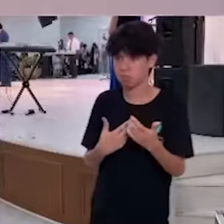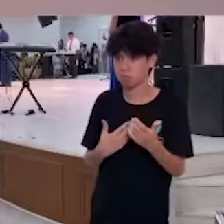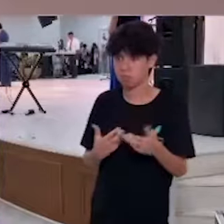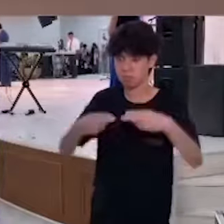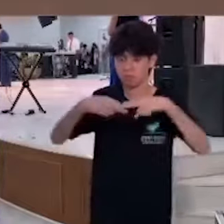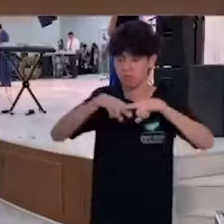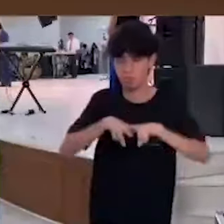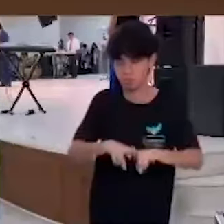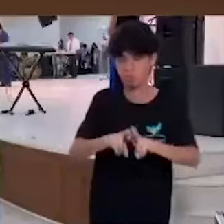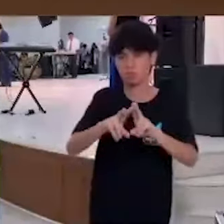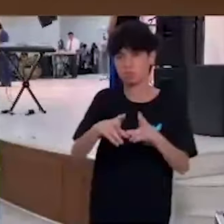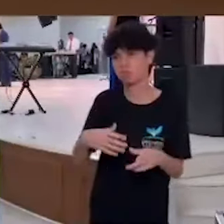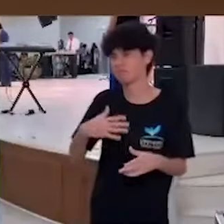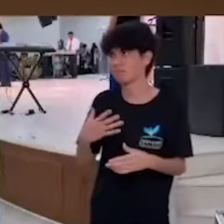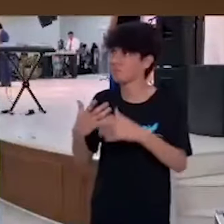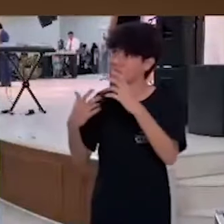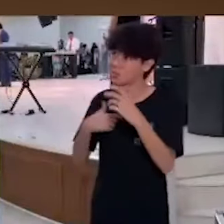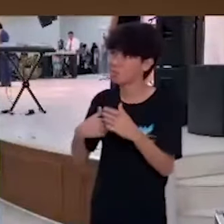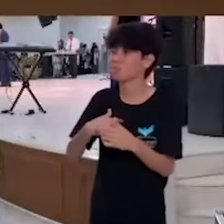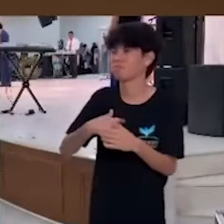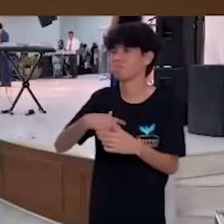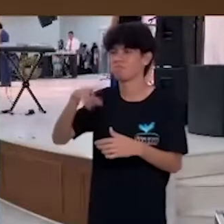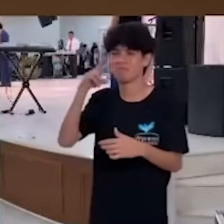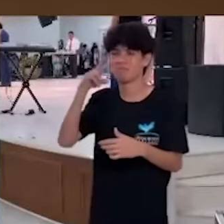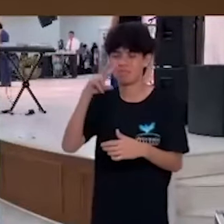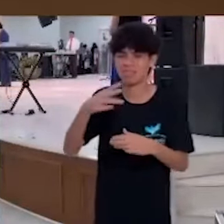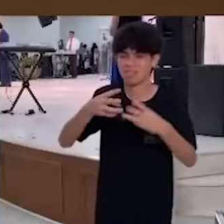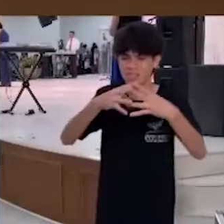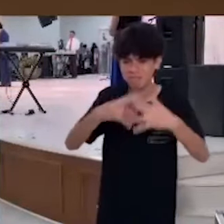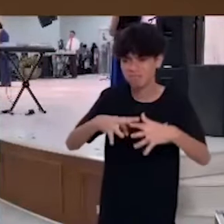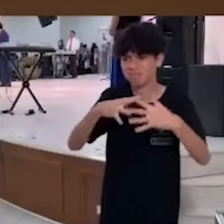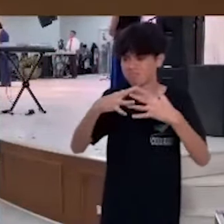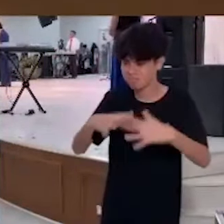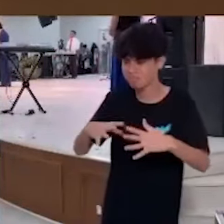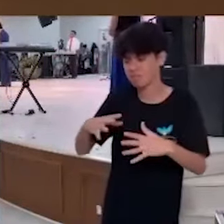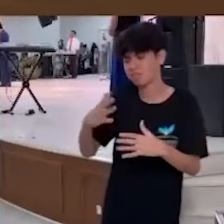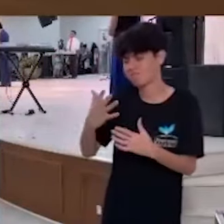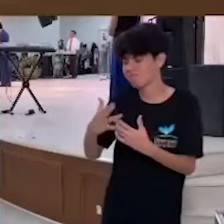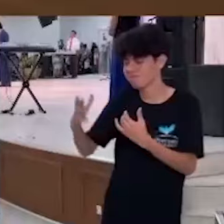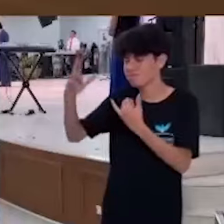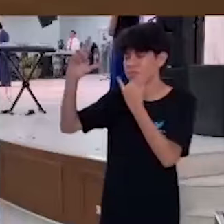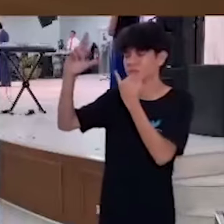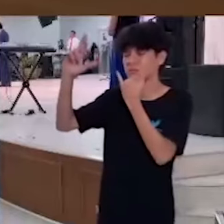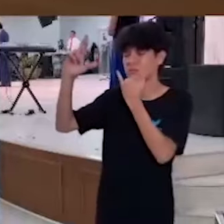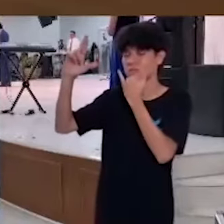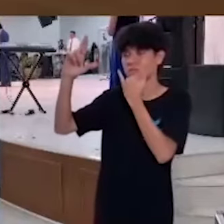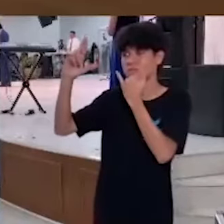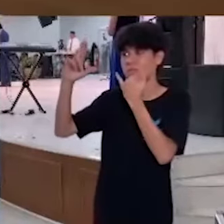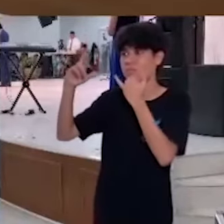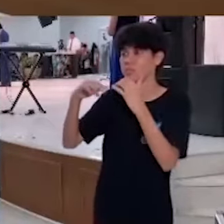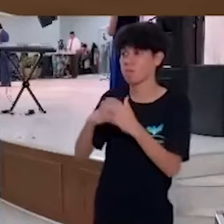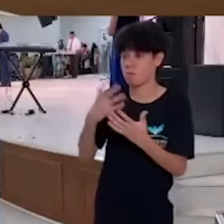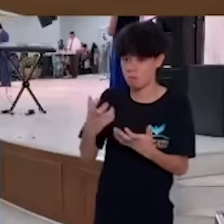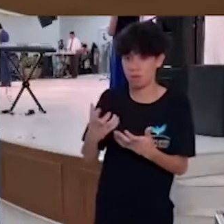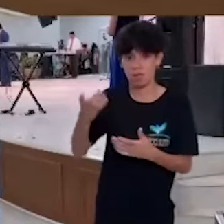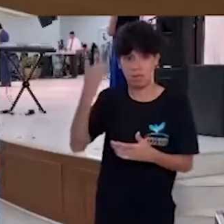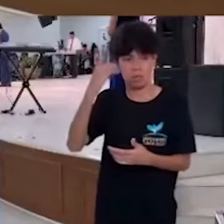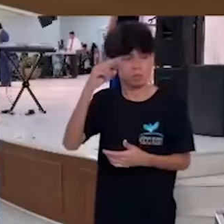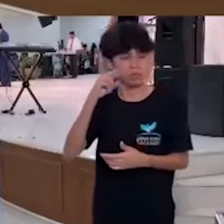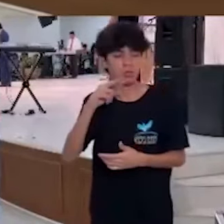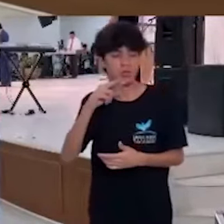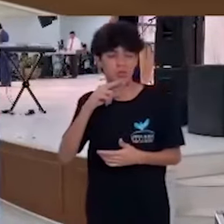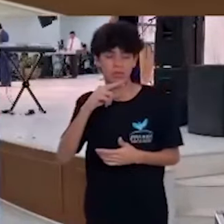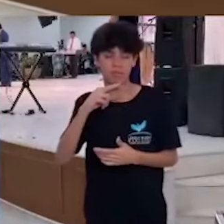pastor, estoy viendo pornografía, para que ellos, Señor, reciban gracia y